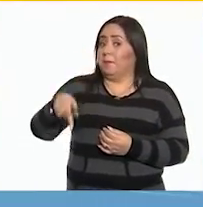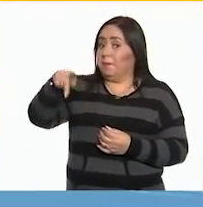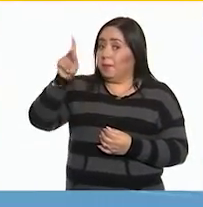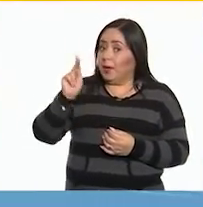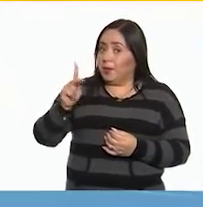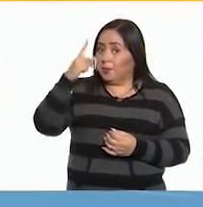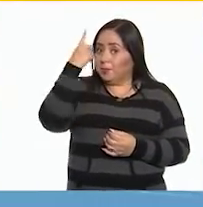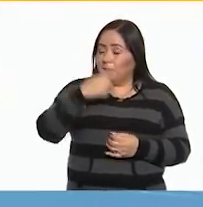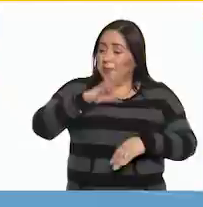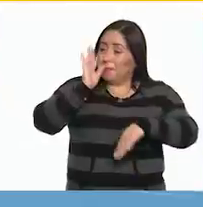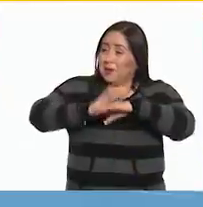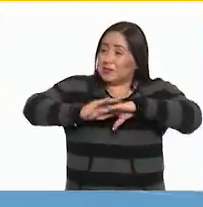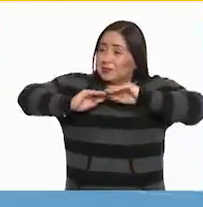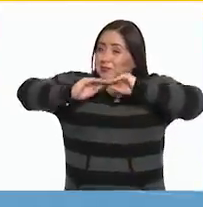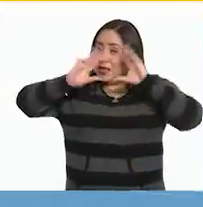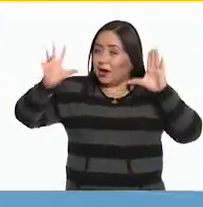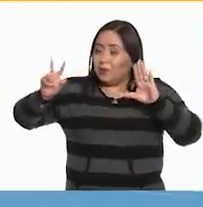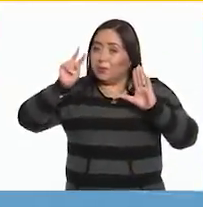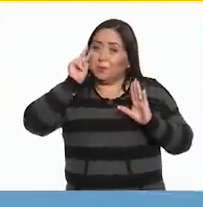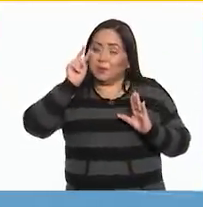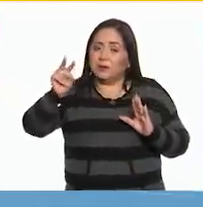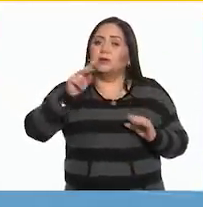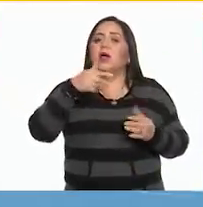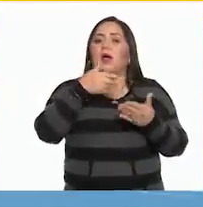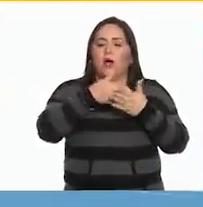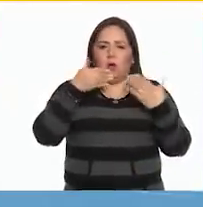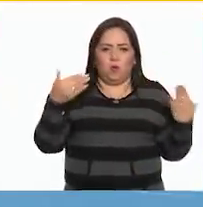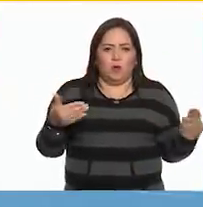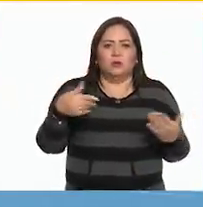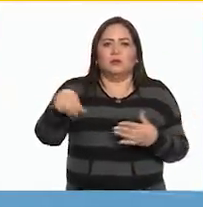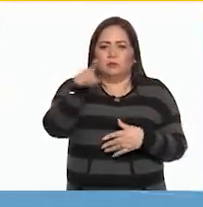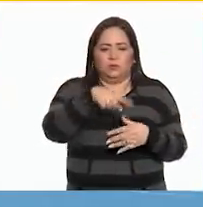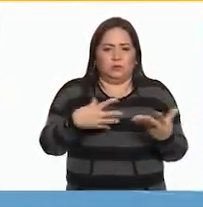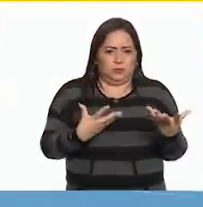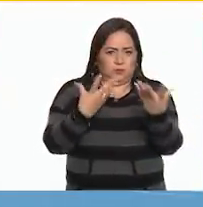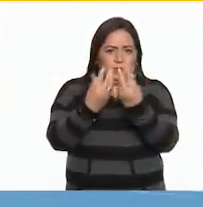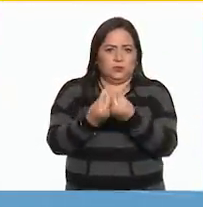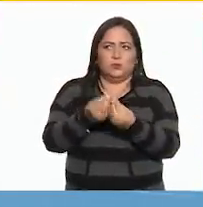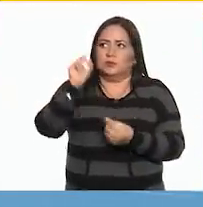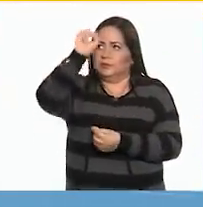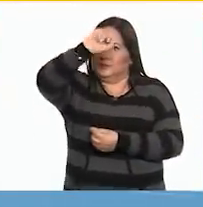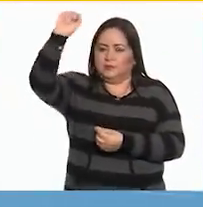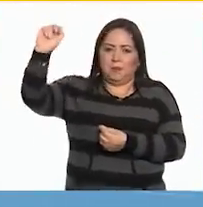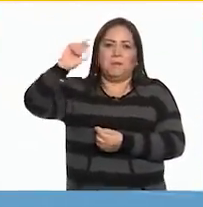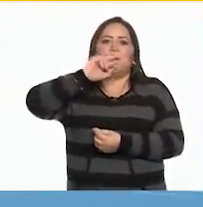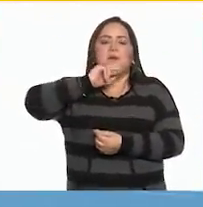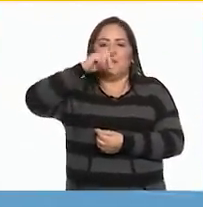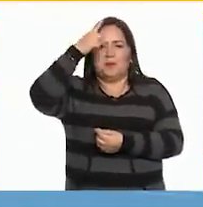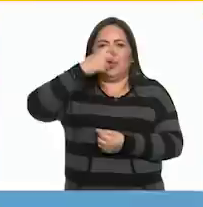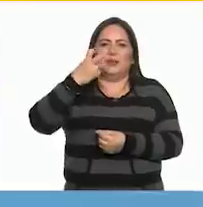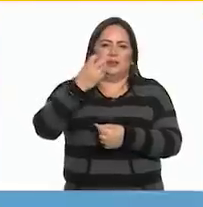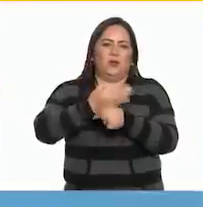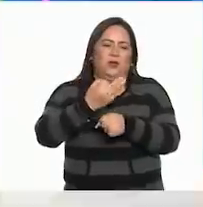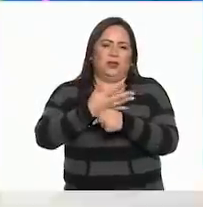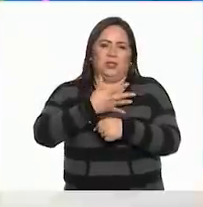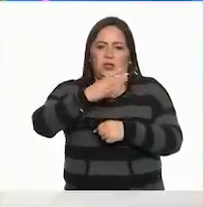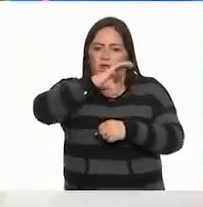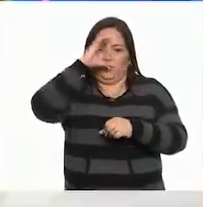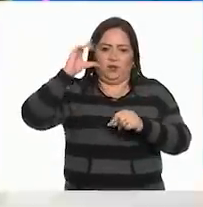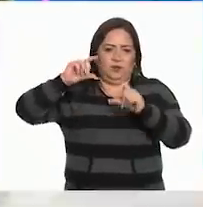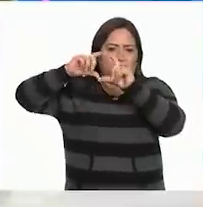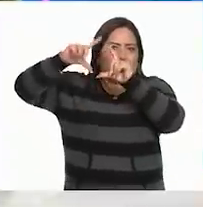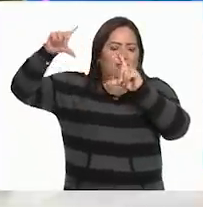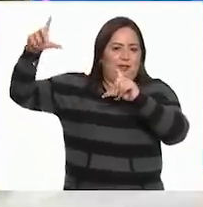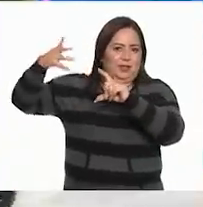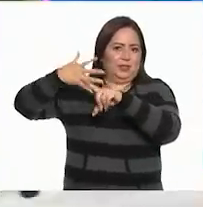que tengamos más claro el procedimiento, ¿qué les parece si lo trabajamos aquí en nuestro pizarrón? Para ello tenemos la imagen